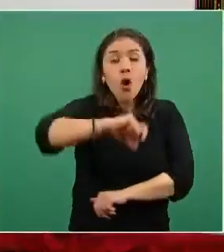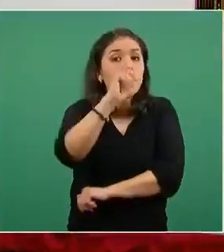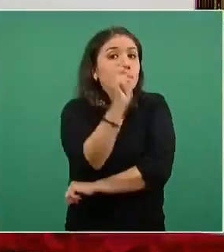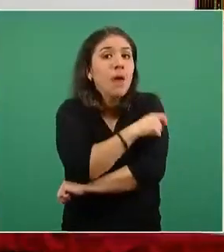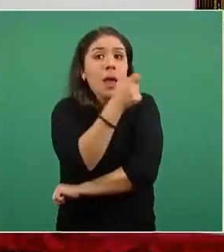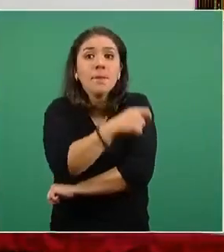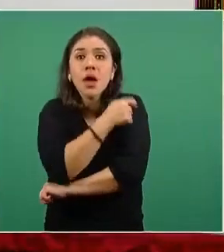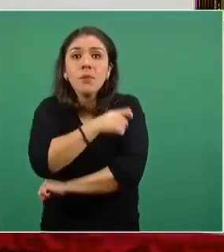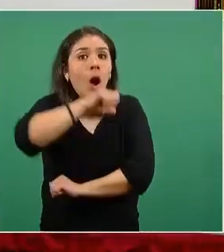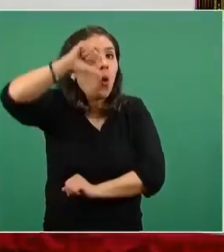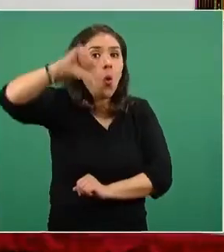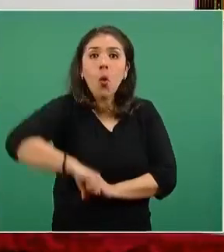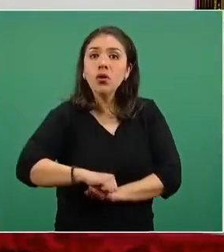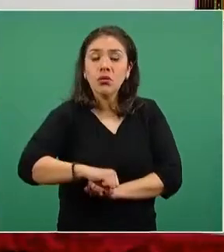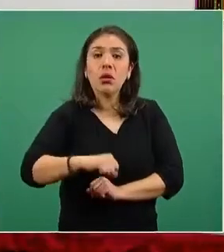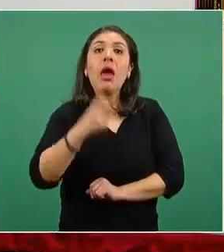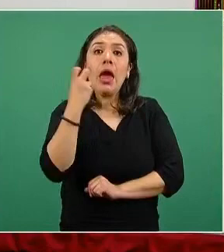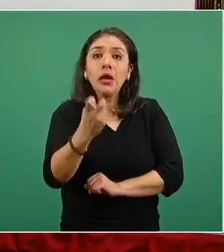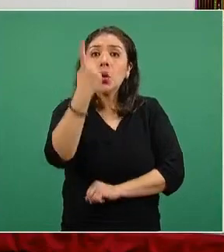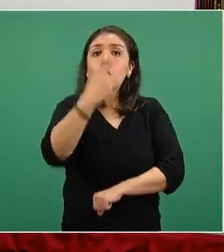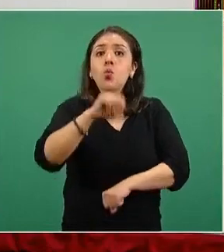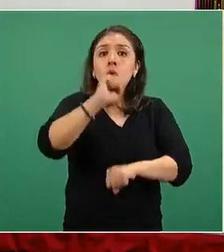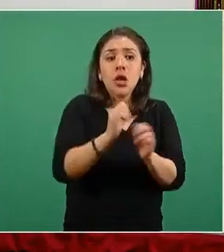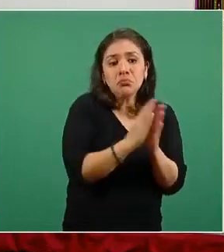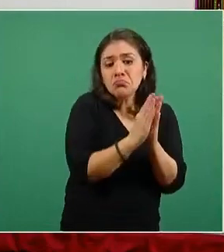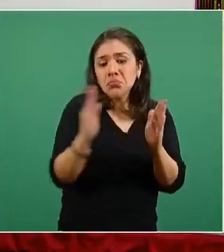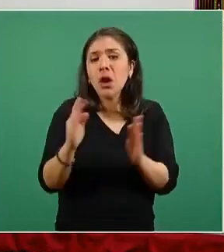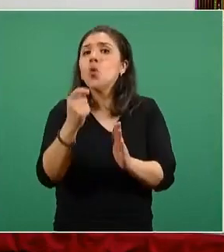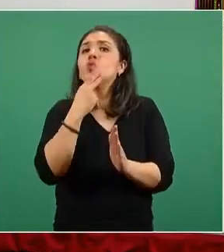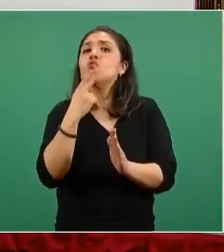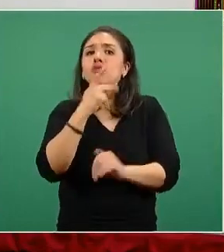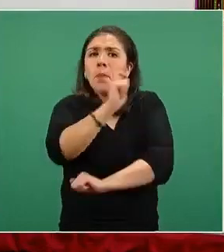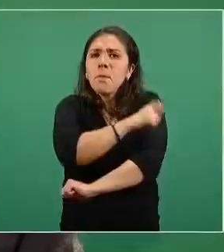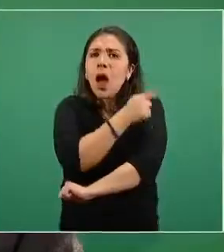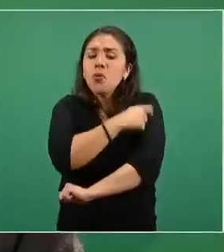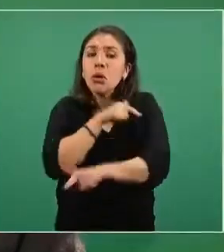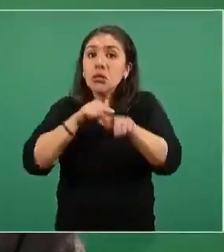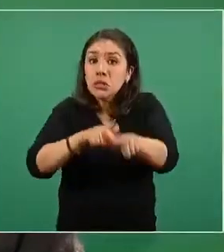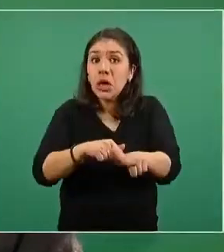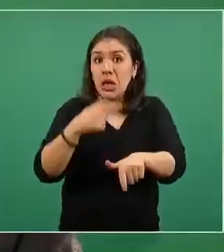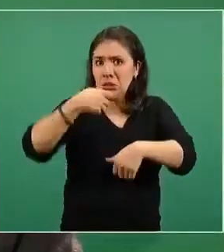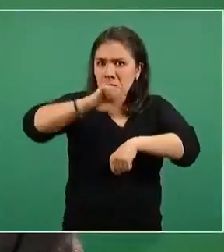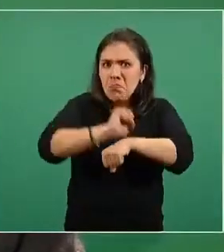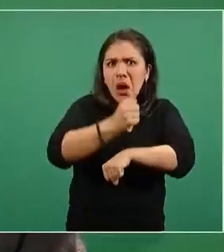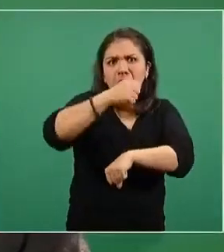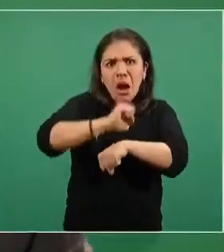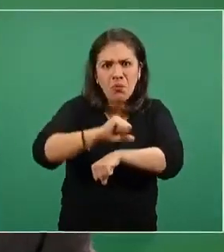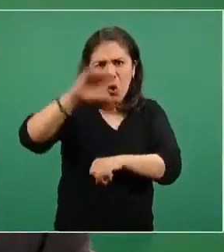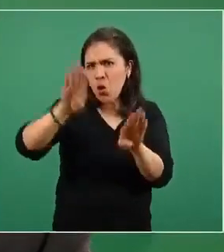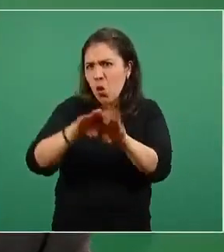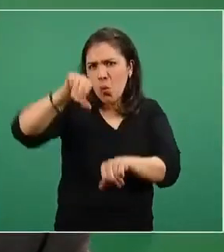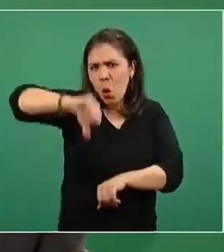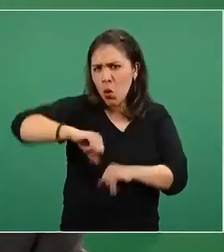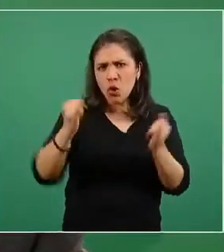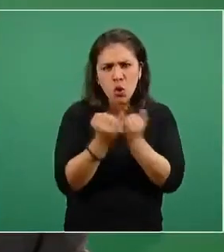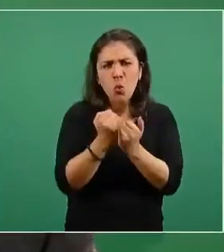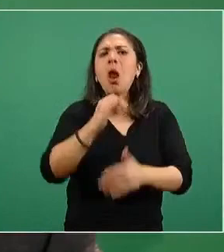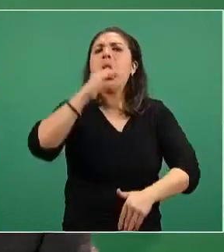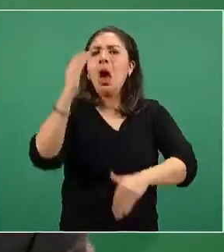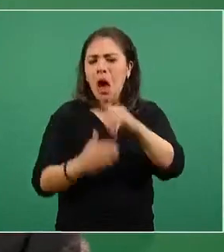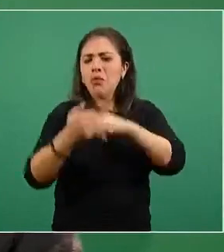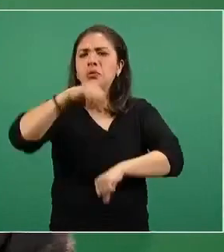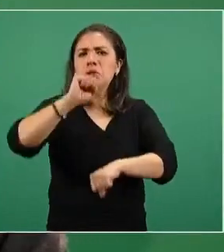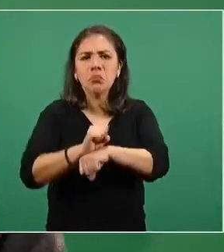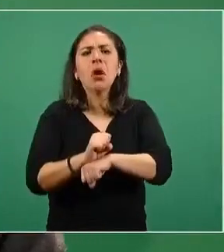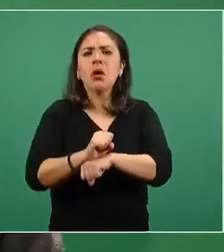semana utilizamos la vacuna. Si seguimos el resto de la semana a este ritmo que arrancamos hoy, terminaremos la semana